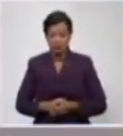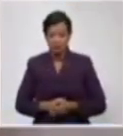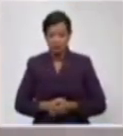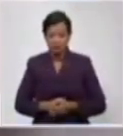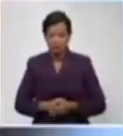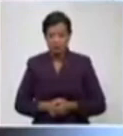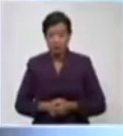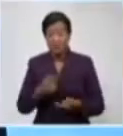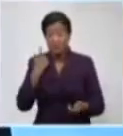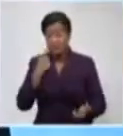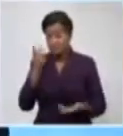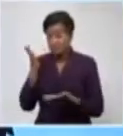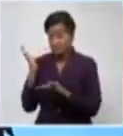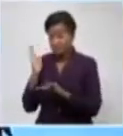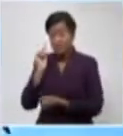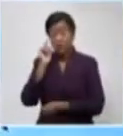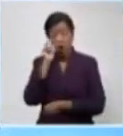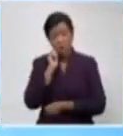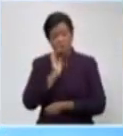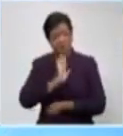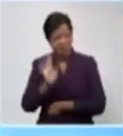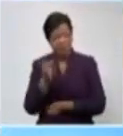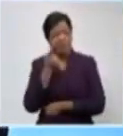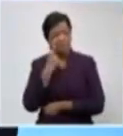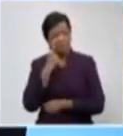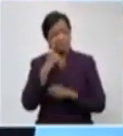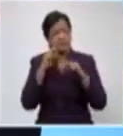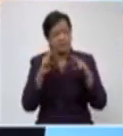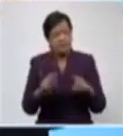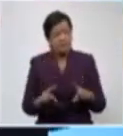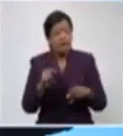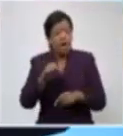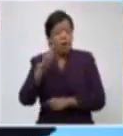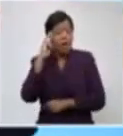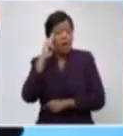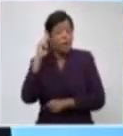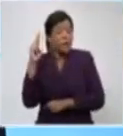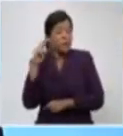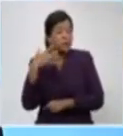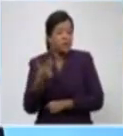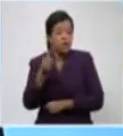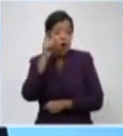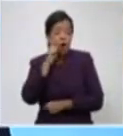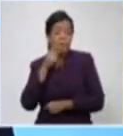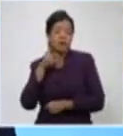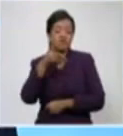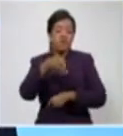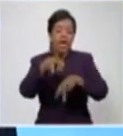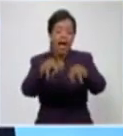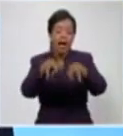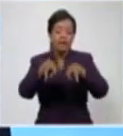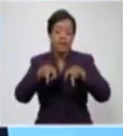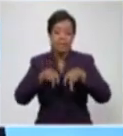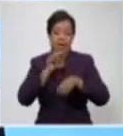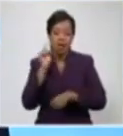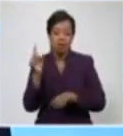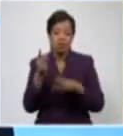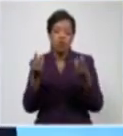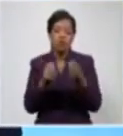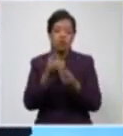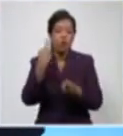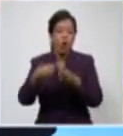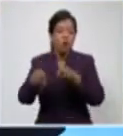Cerebaya. Este hombre, ya eso lo hemos visto. Ahora les recuerdo que este hombre fue a la Asamblea Nacional con otra joven.